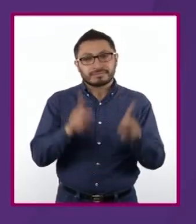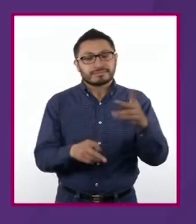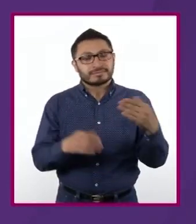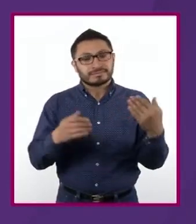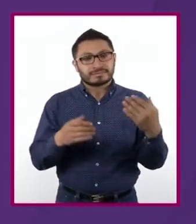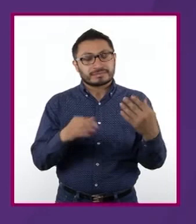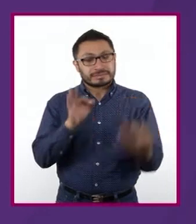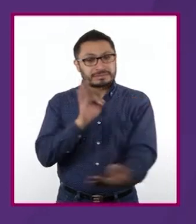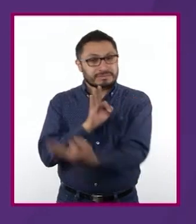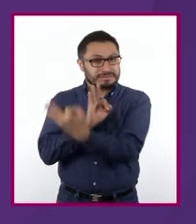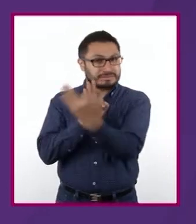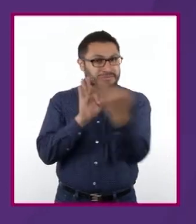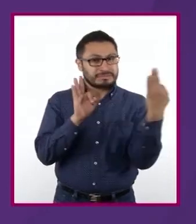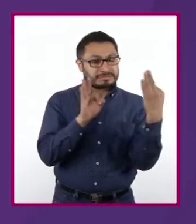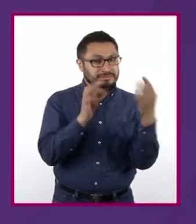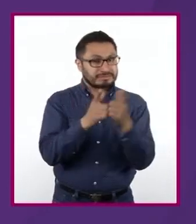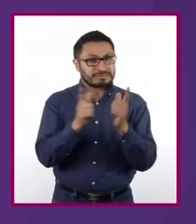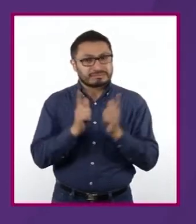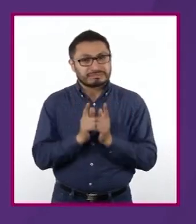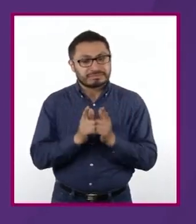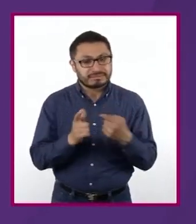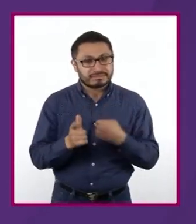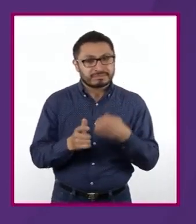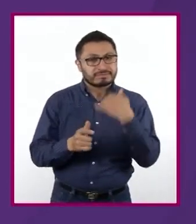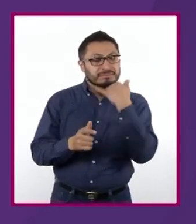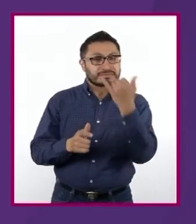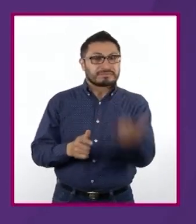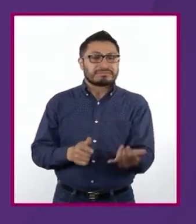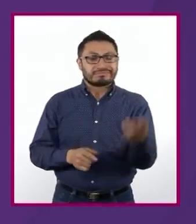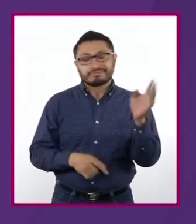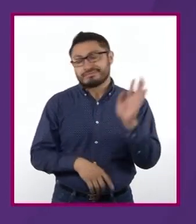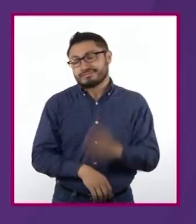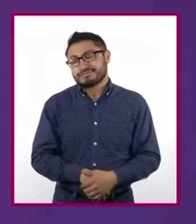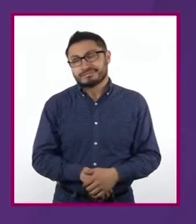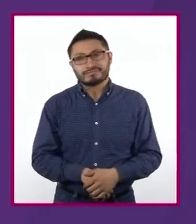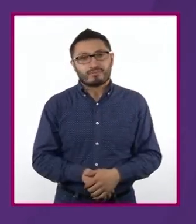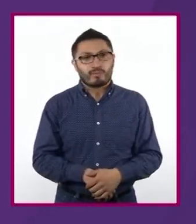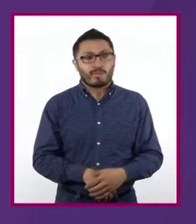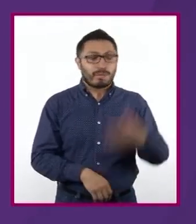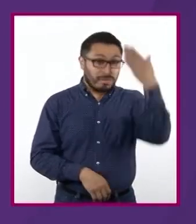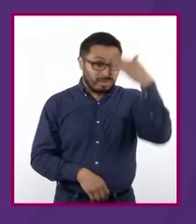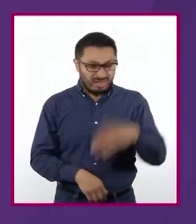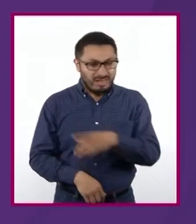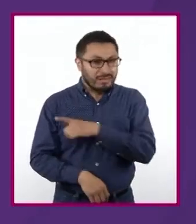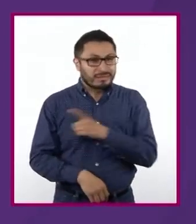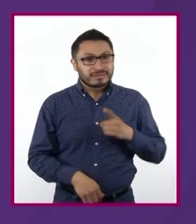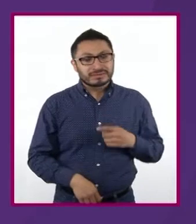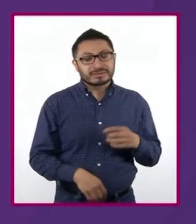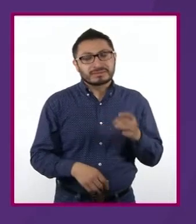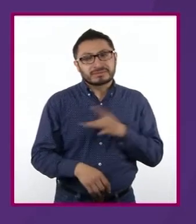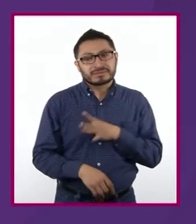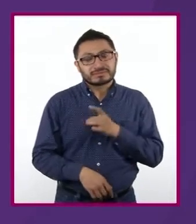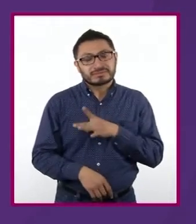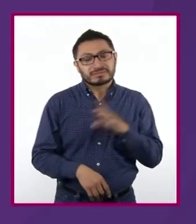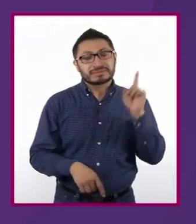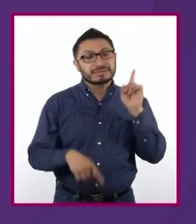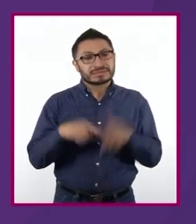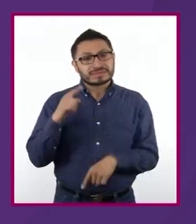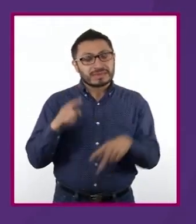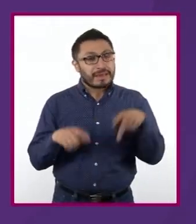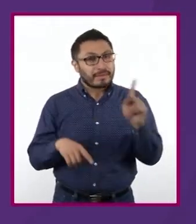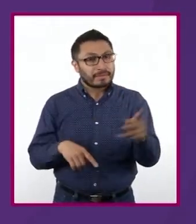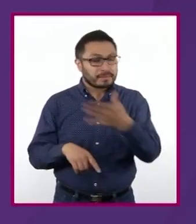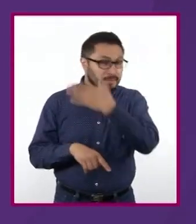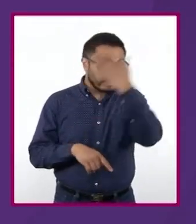al grupo y cometer algún error. Sé que tengo que vencer mi timidez, pero no